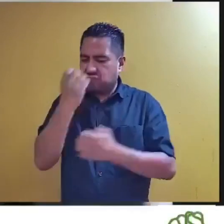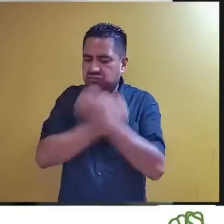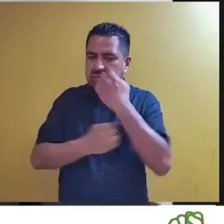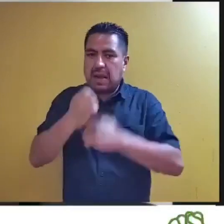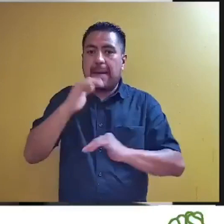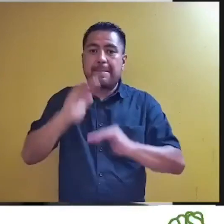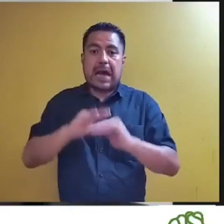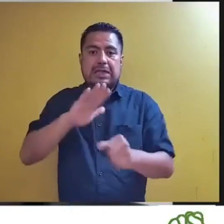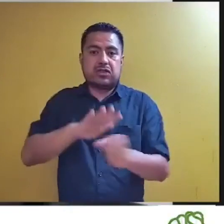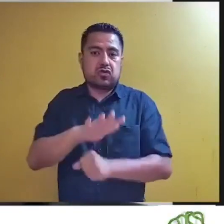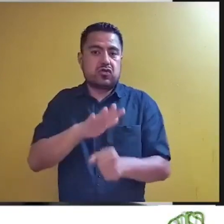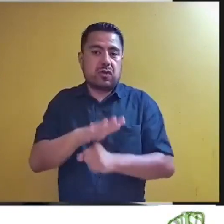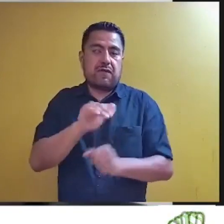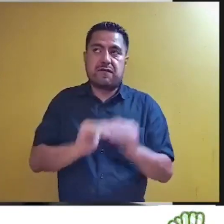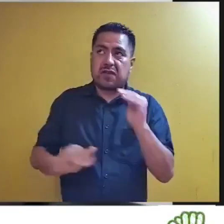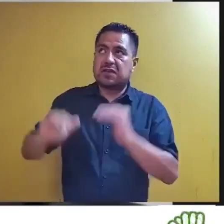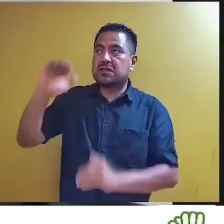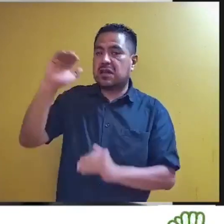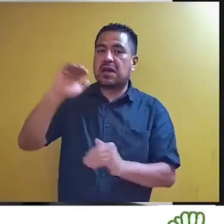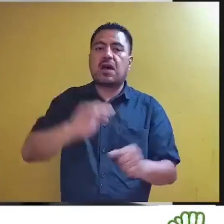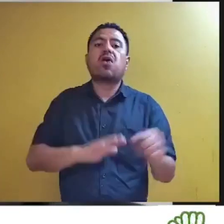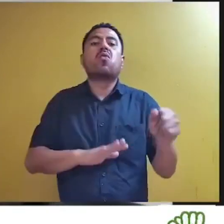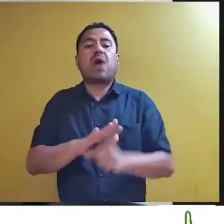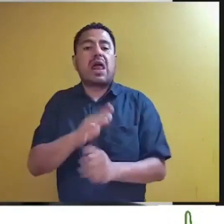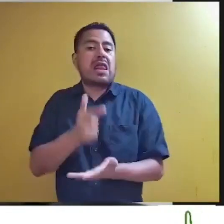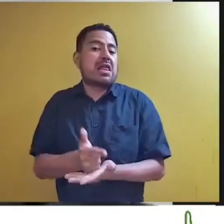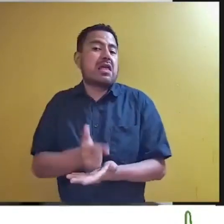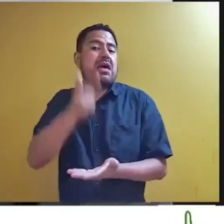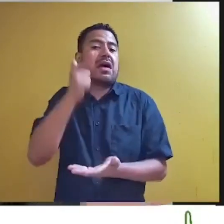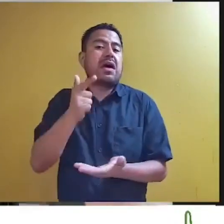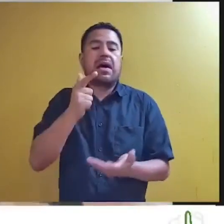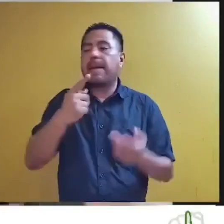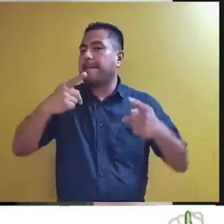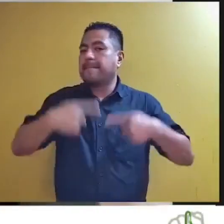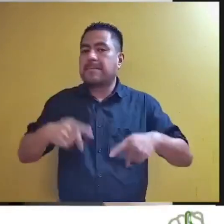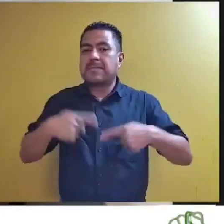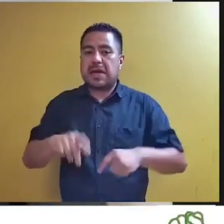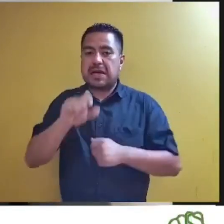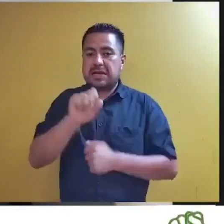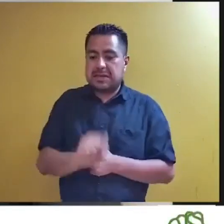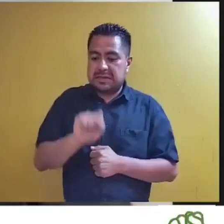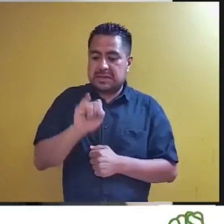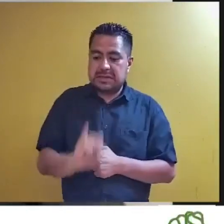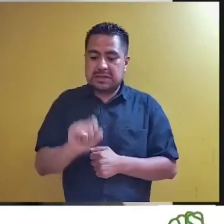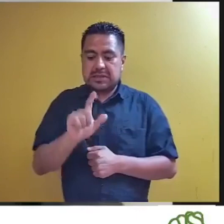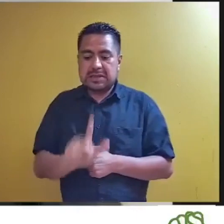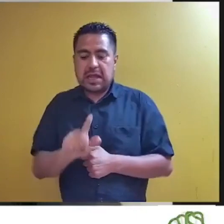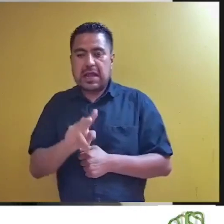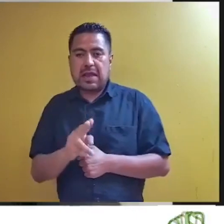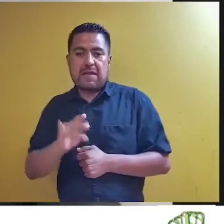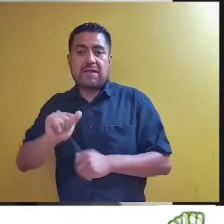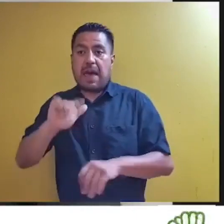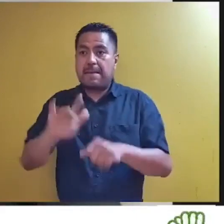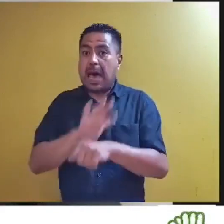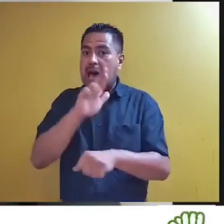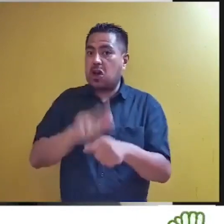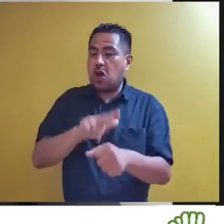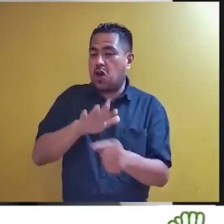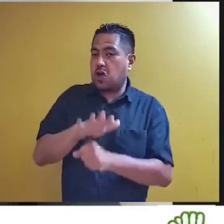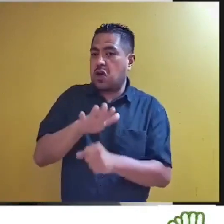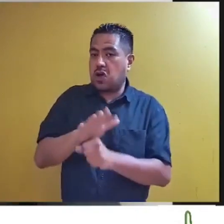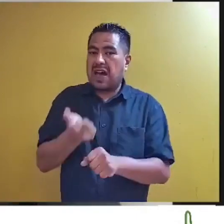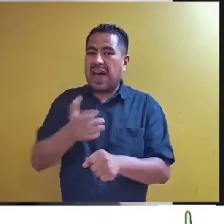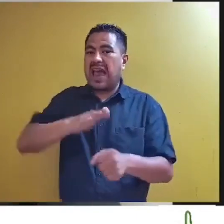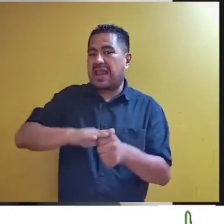alta. Por cuanto al agravio consistente en que la ciudadana Silvia Martínez Ponce tiene una mayor calificación que el ciudadano